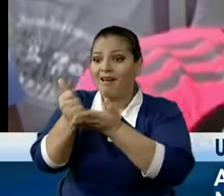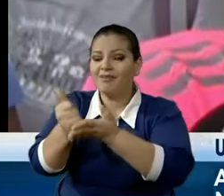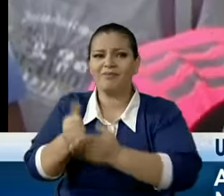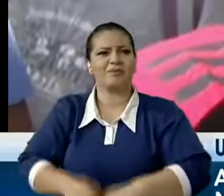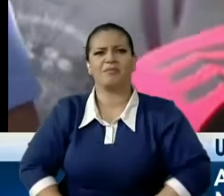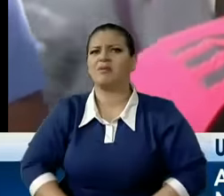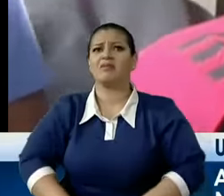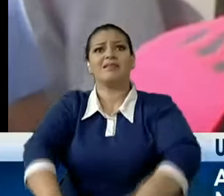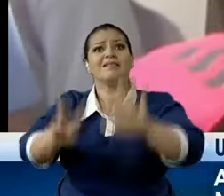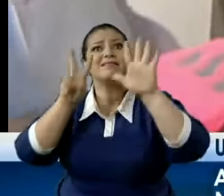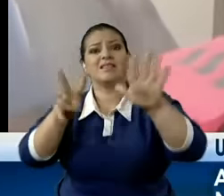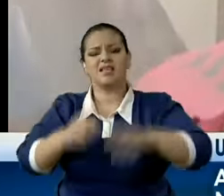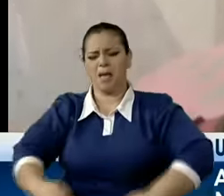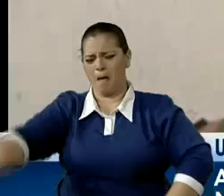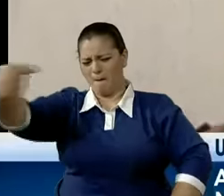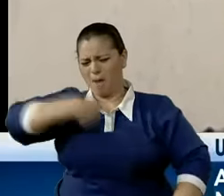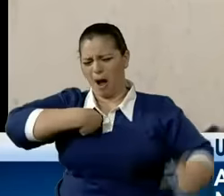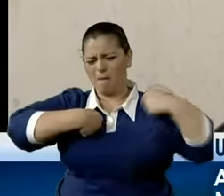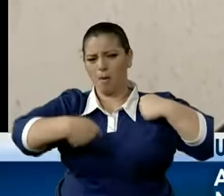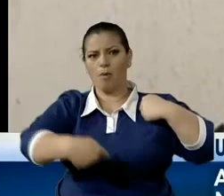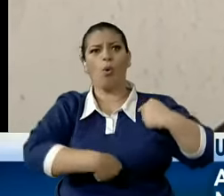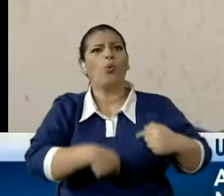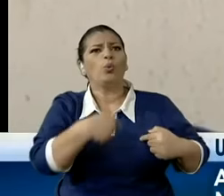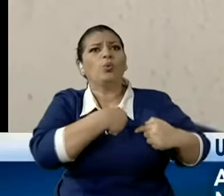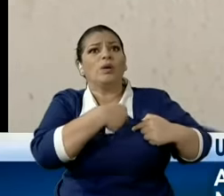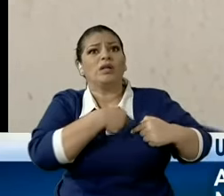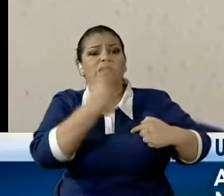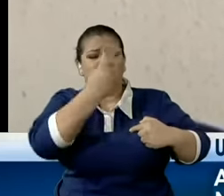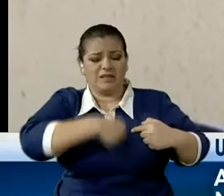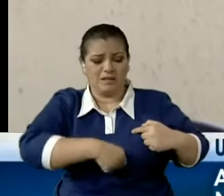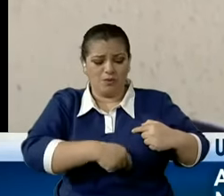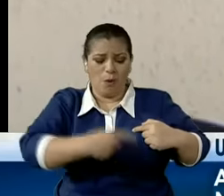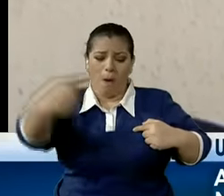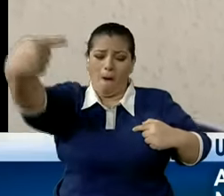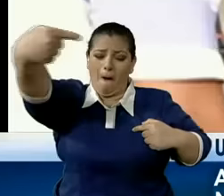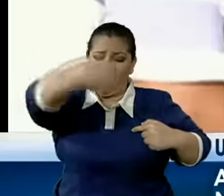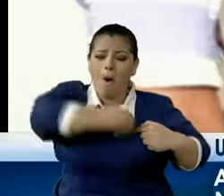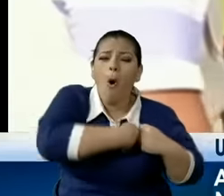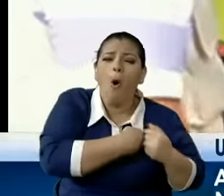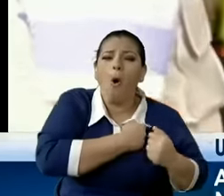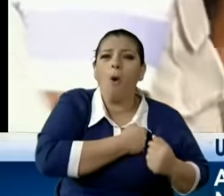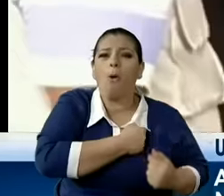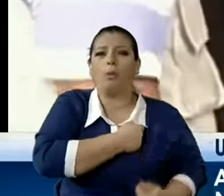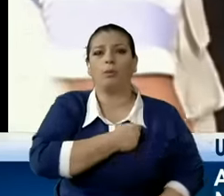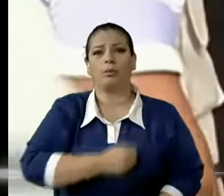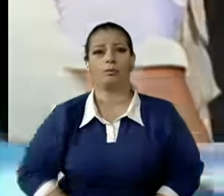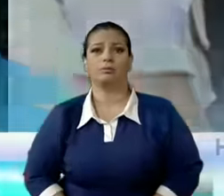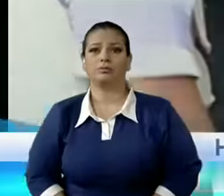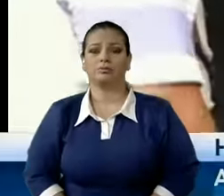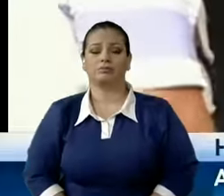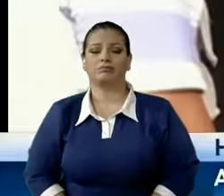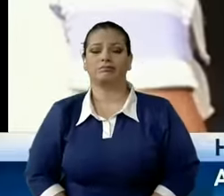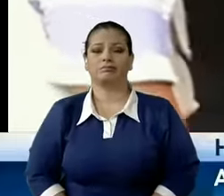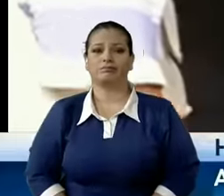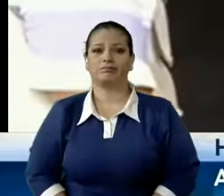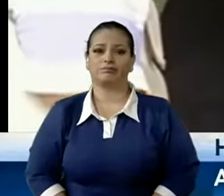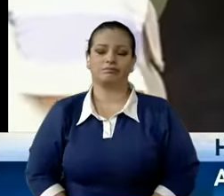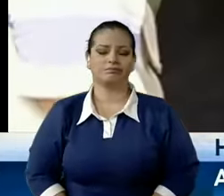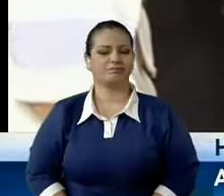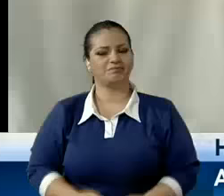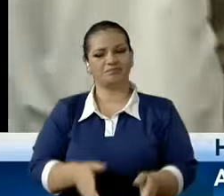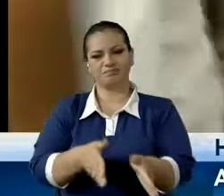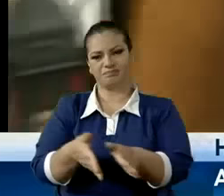y esa fue la que lo ha matado. No aguantó, ya lo iban a llevar ya al hospital de aquí mismo, pero ya no avanzó, en el mismo carro ya